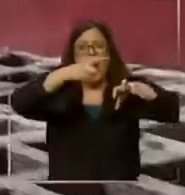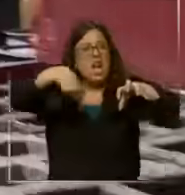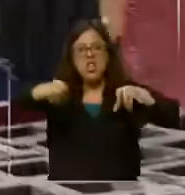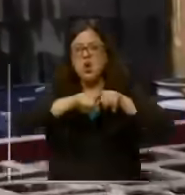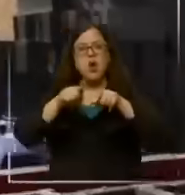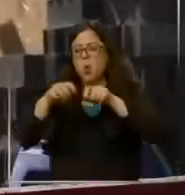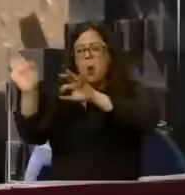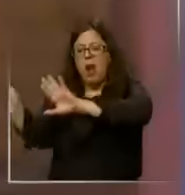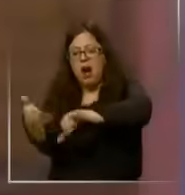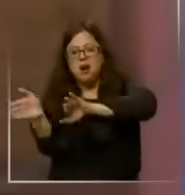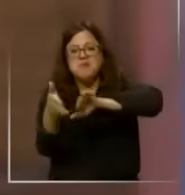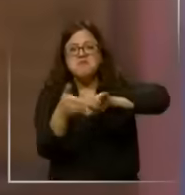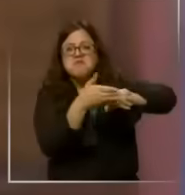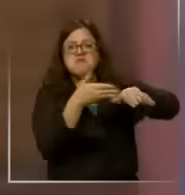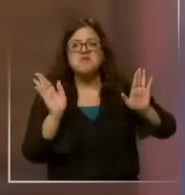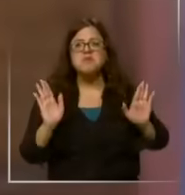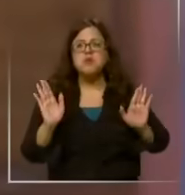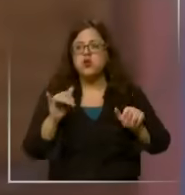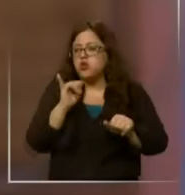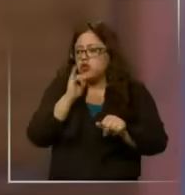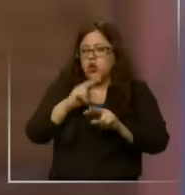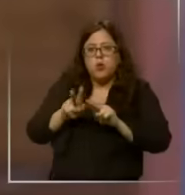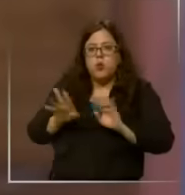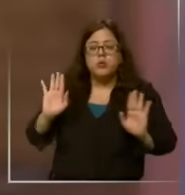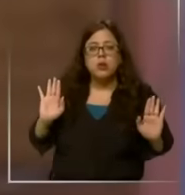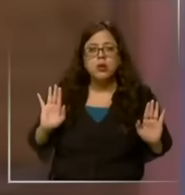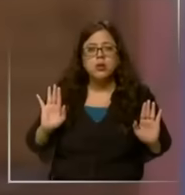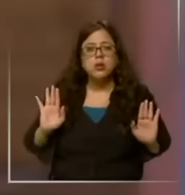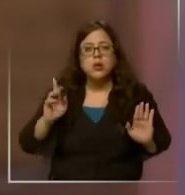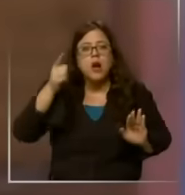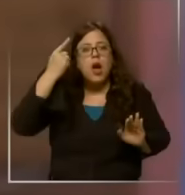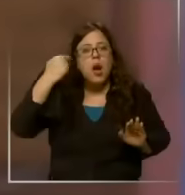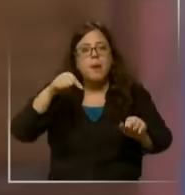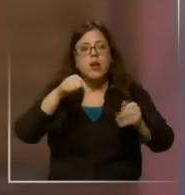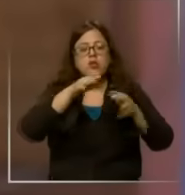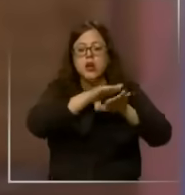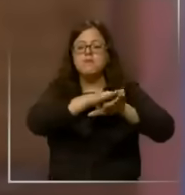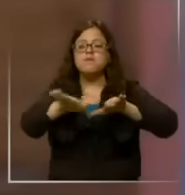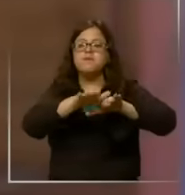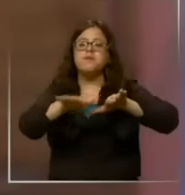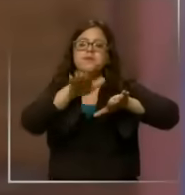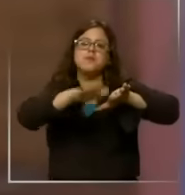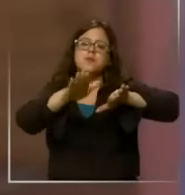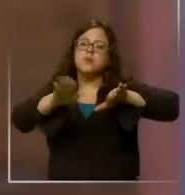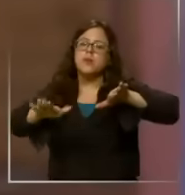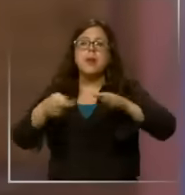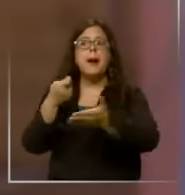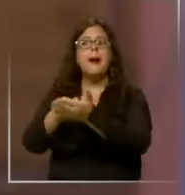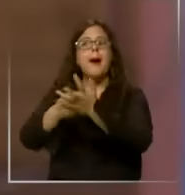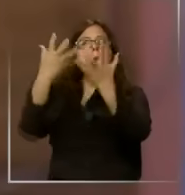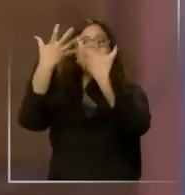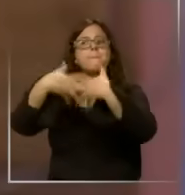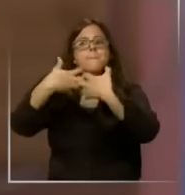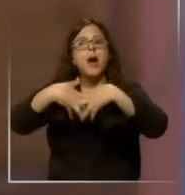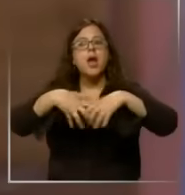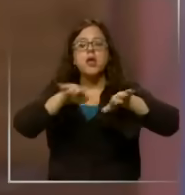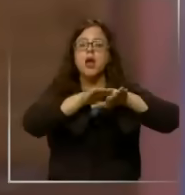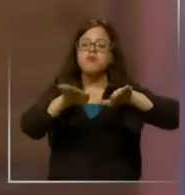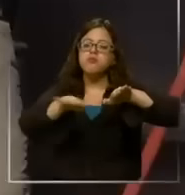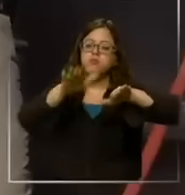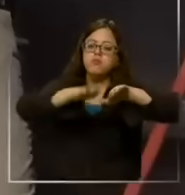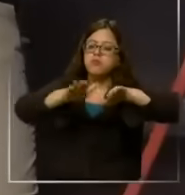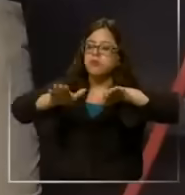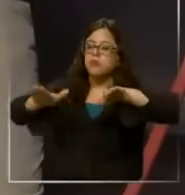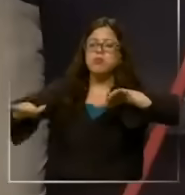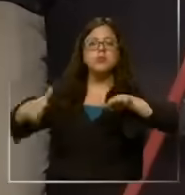su casa, así mismo como estaban, no sé cómo lo hicieron. Pero ellos aplanaron su parte, pagaron máquina y aplanaron su parte y se